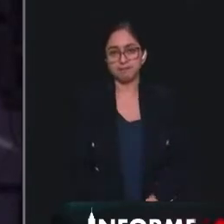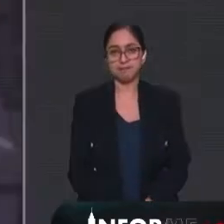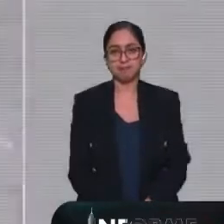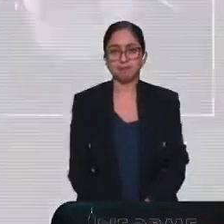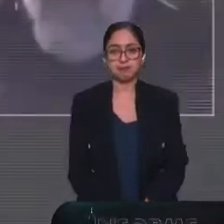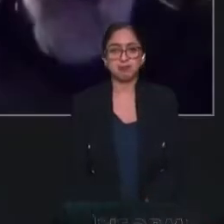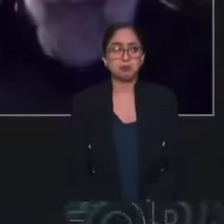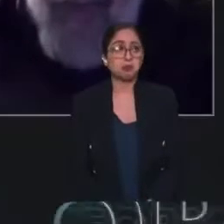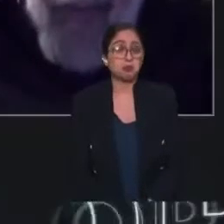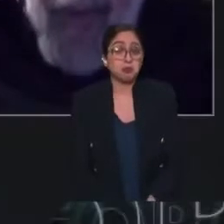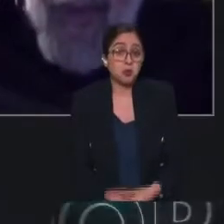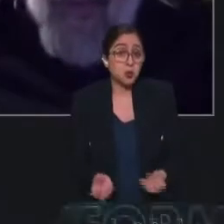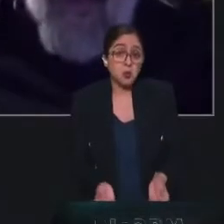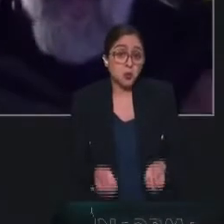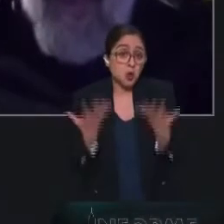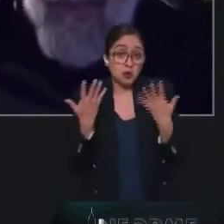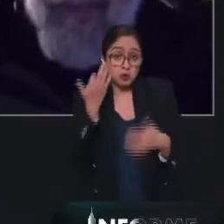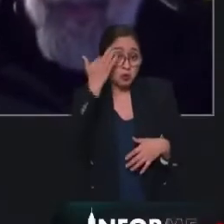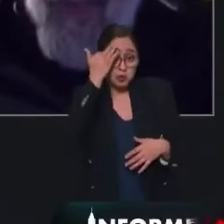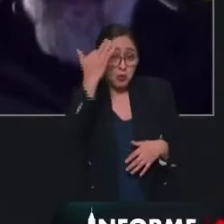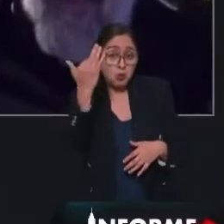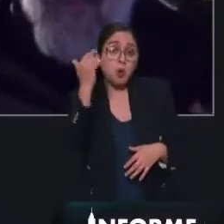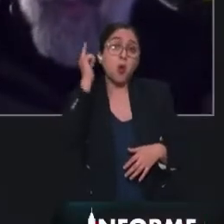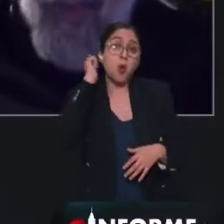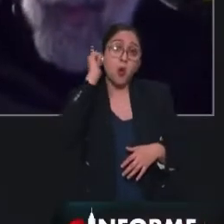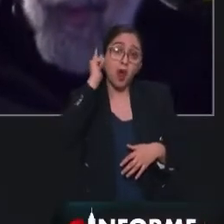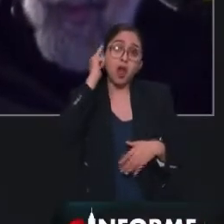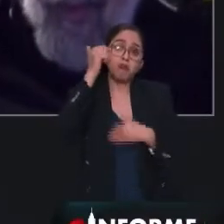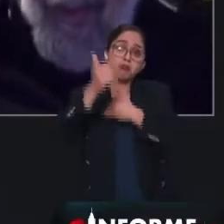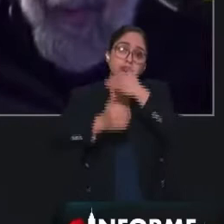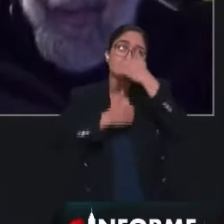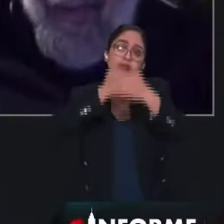¿Por cuánto tiempo? Pues por varios sexenios más, esperamos,